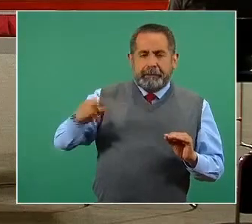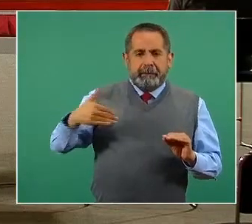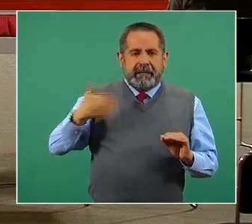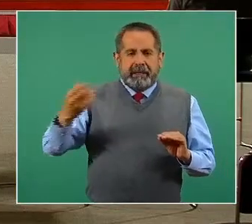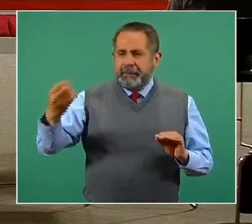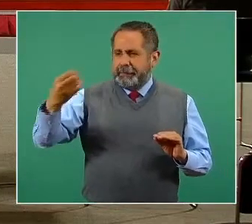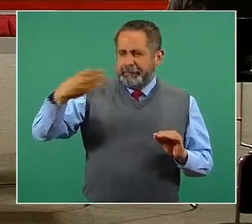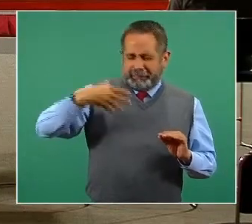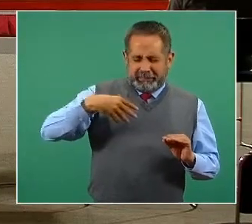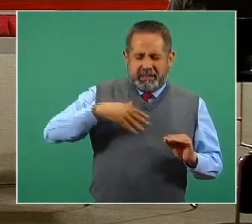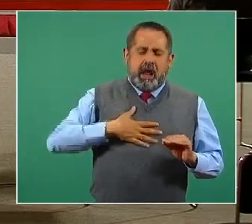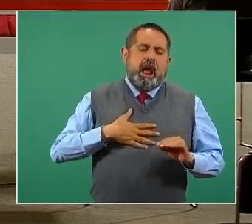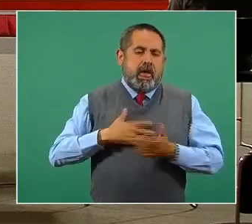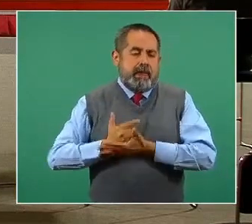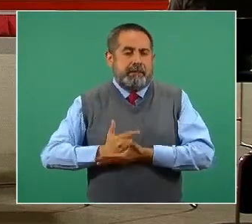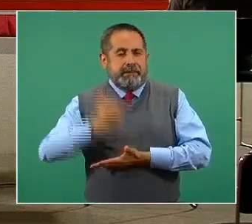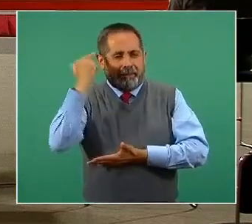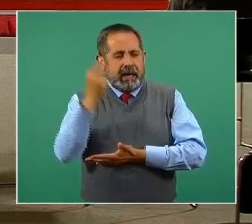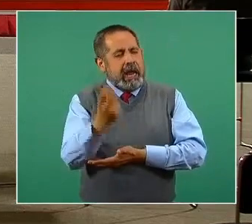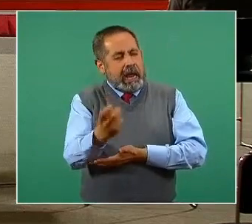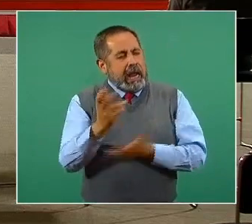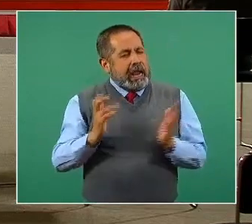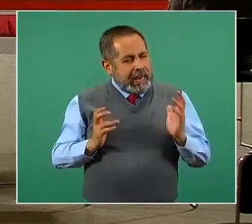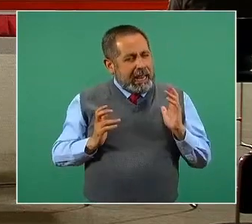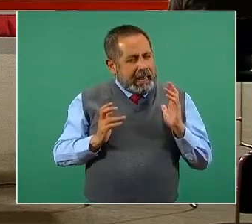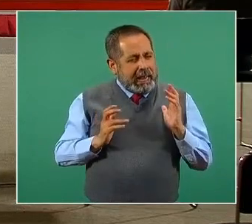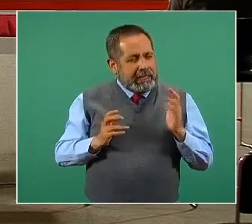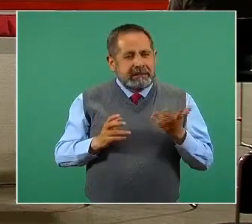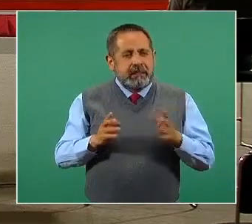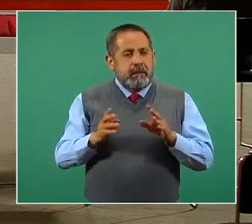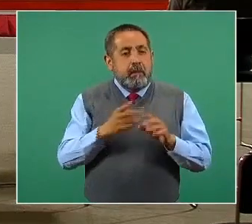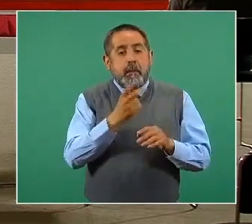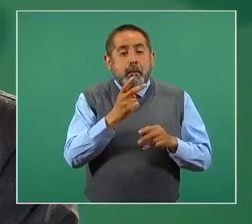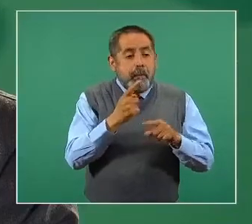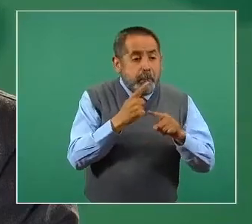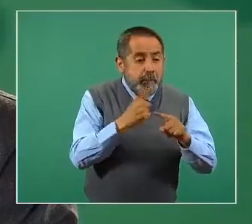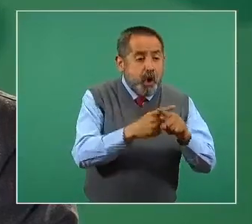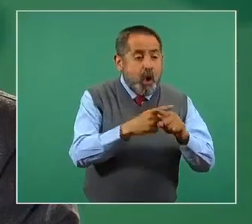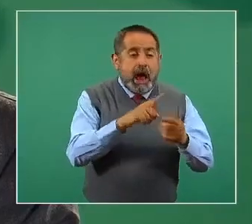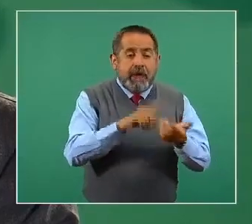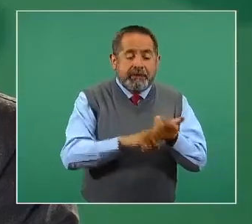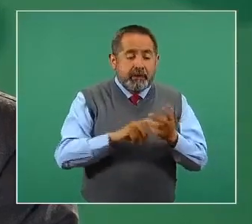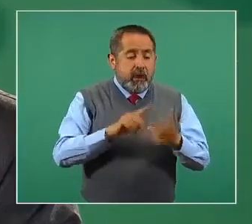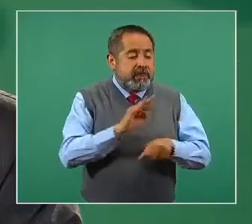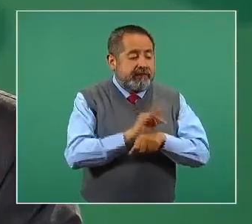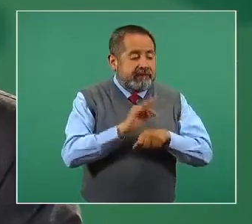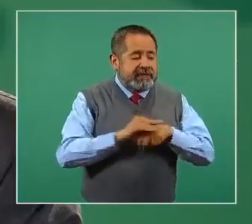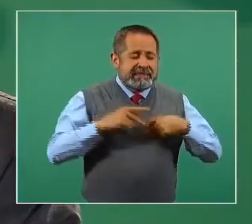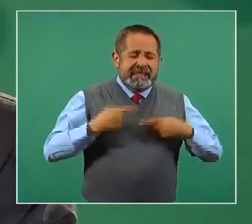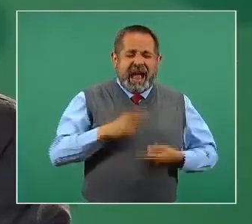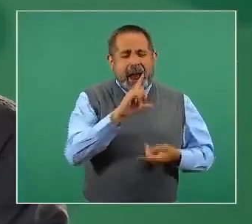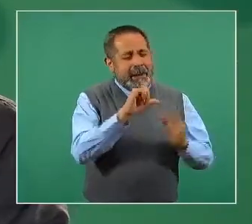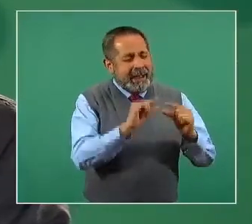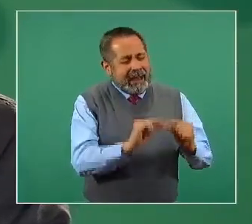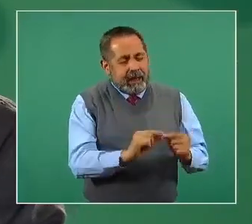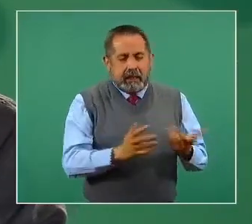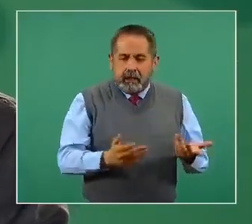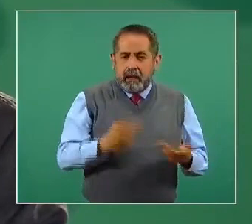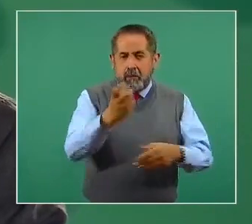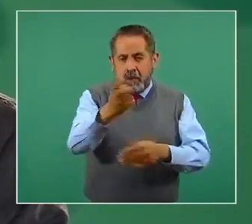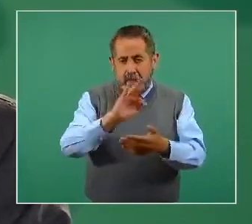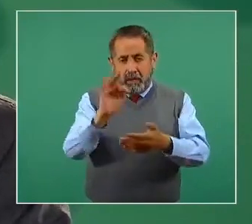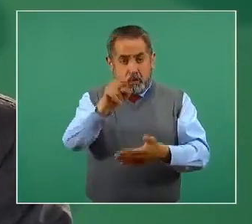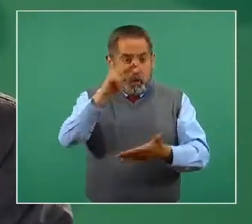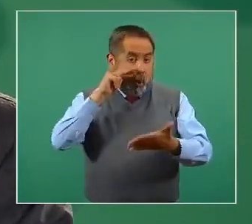oportunistas, como se conoce médicamente, afectan y pueden dar este tipo de lesiones. La conclusión para usted, si es que ha visto